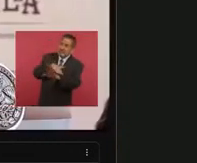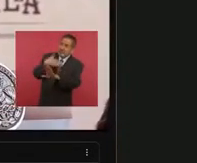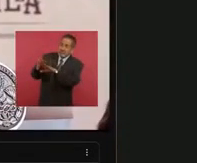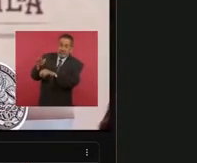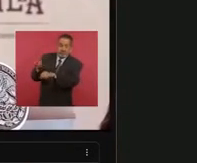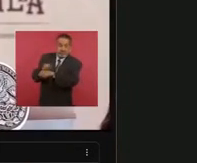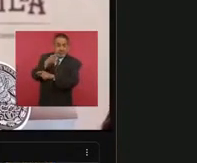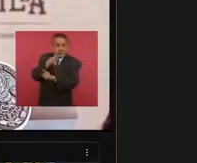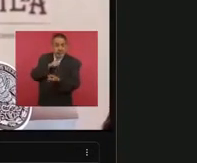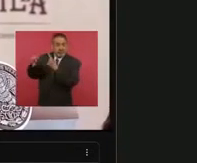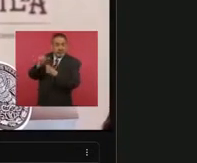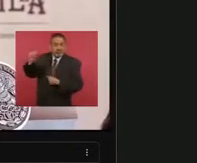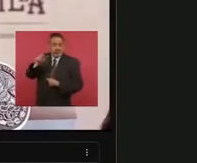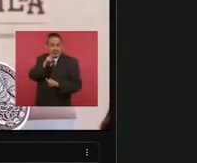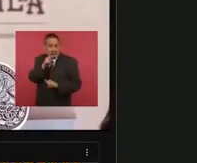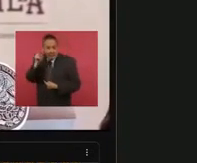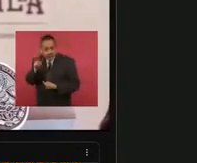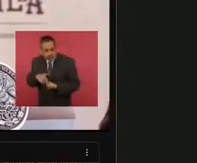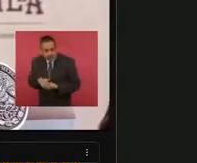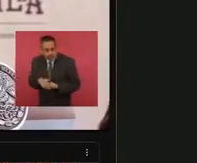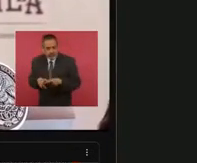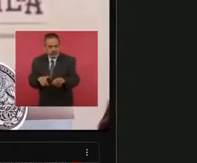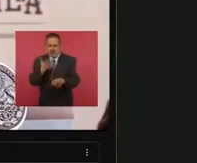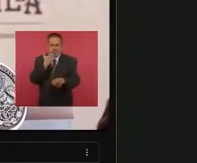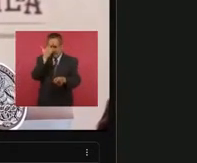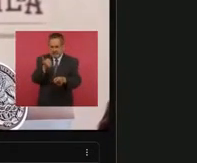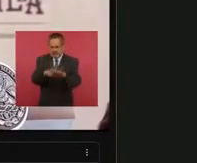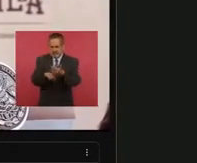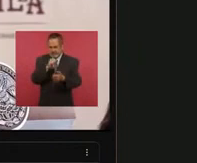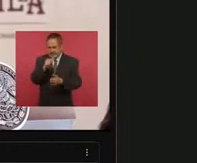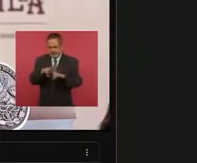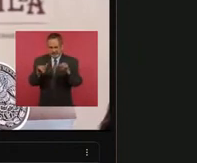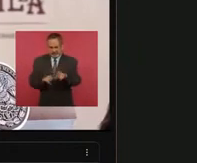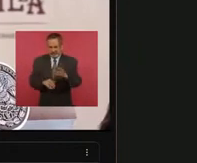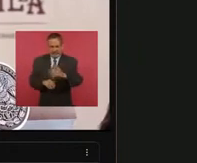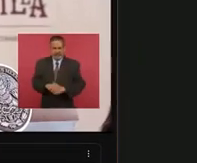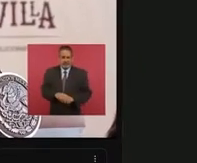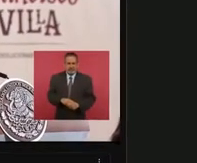mi ley y sin fundamento